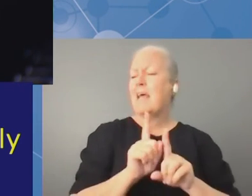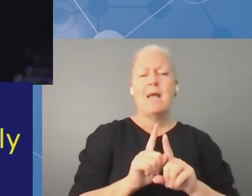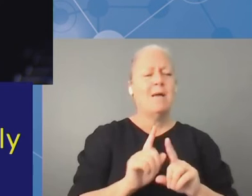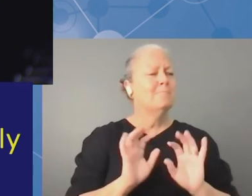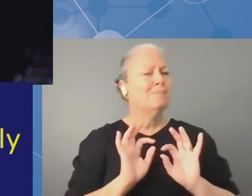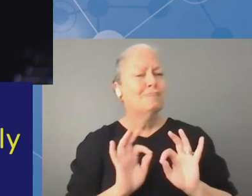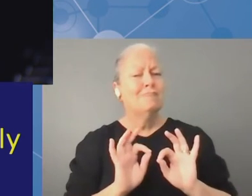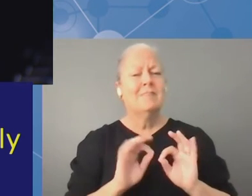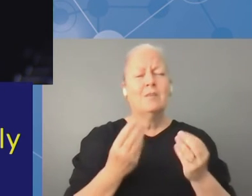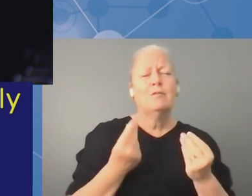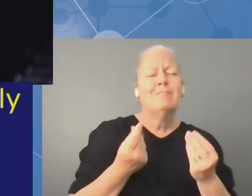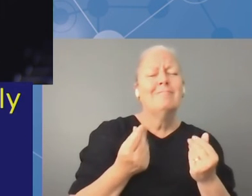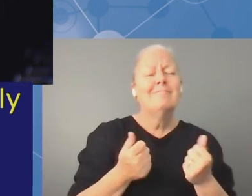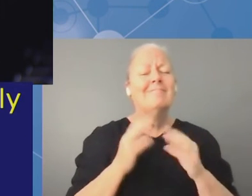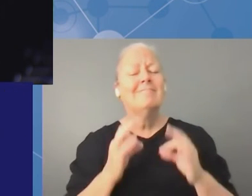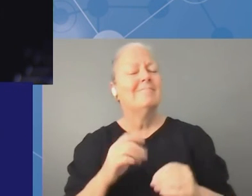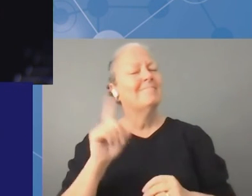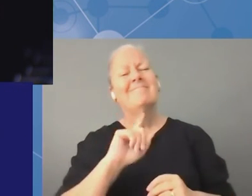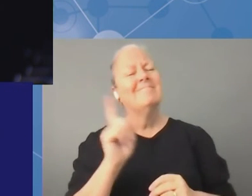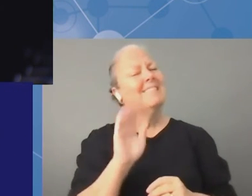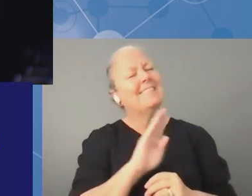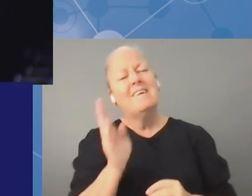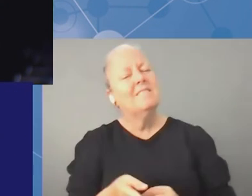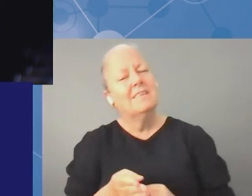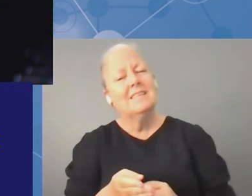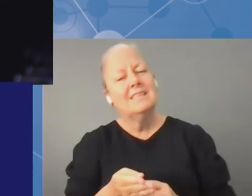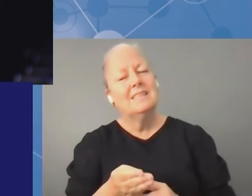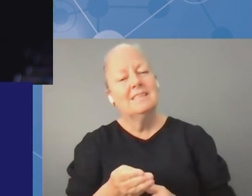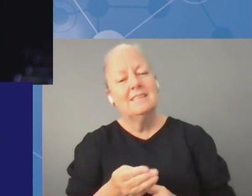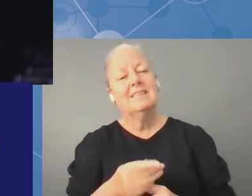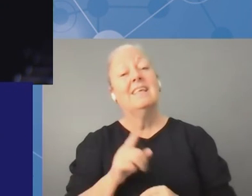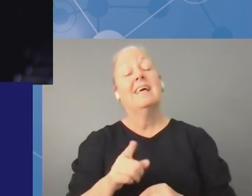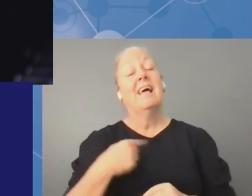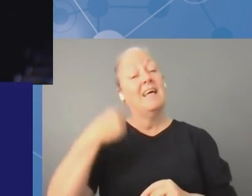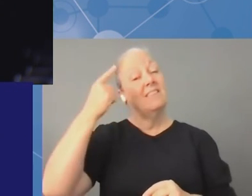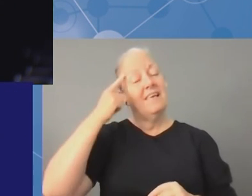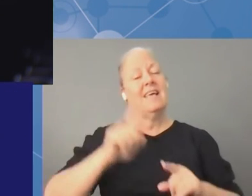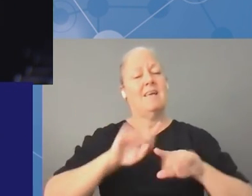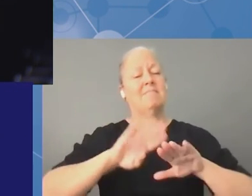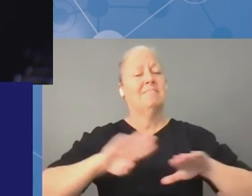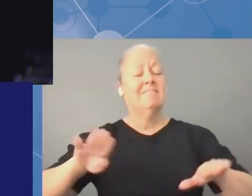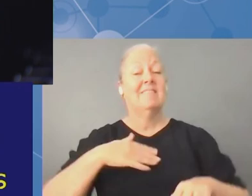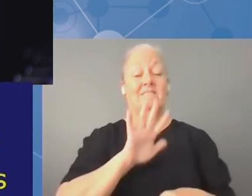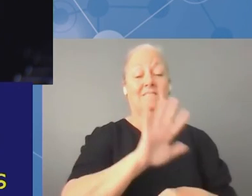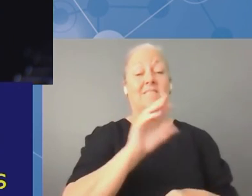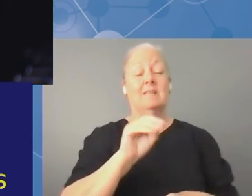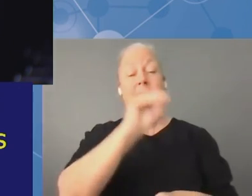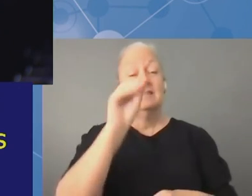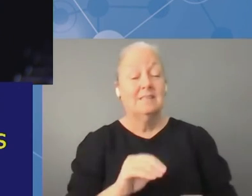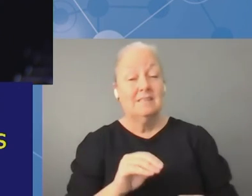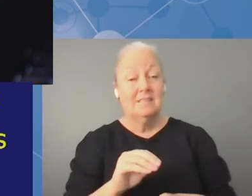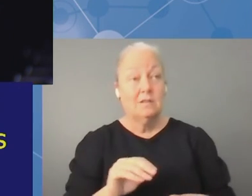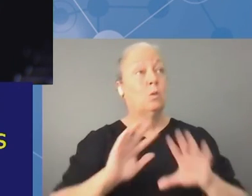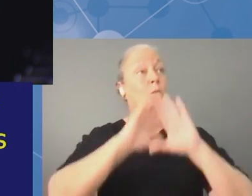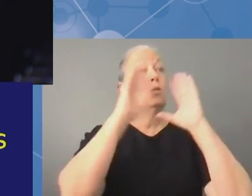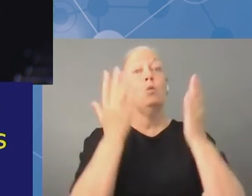La calidad de acceso al Internet no es satisfactoria, nunca lo ha sido. Y la pandemia del